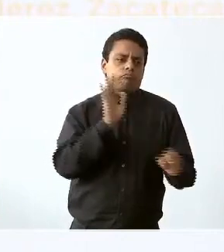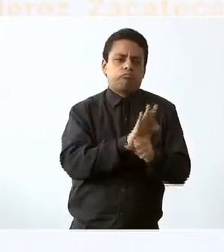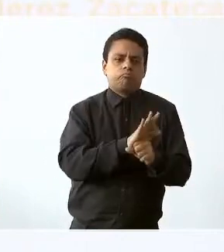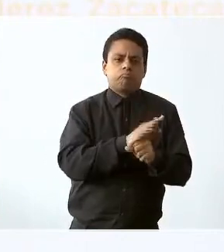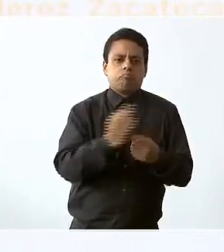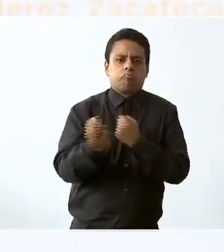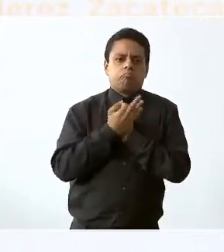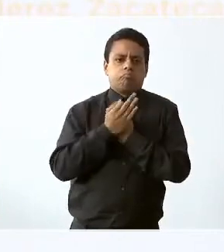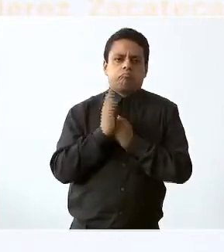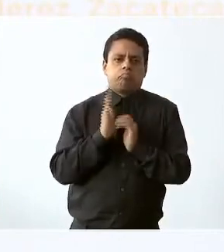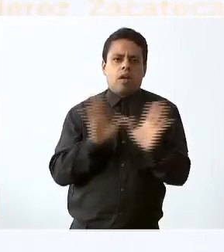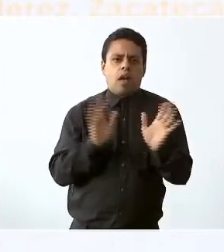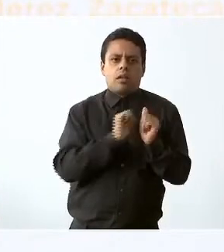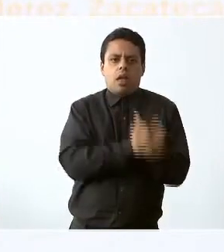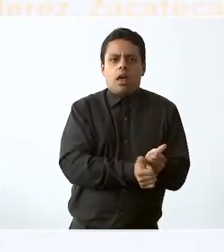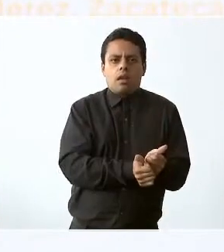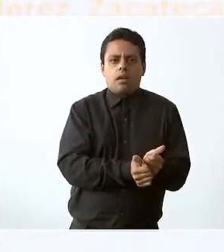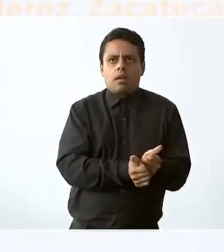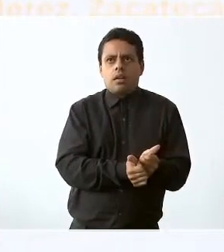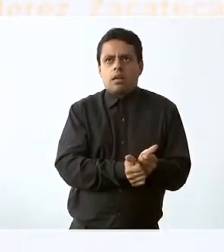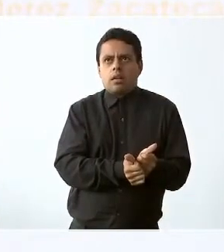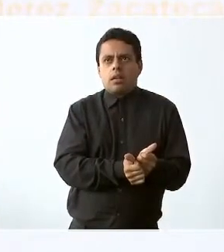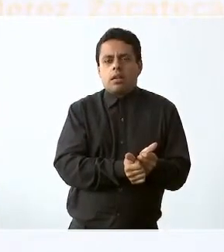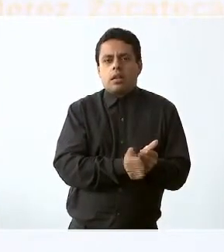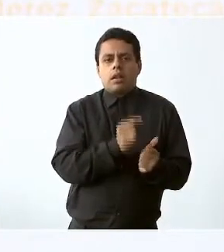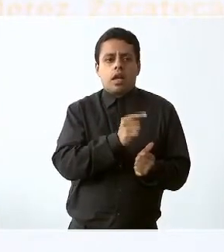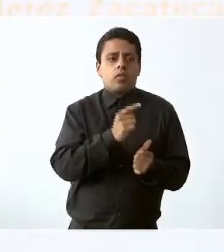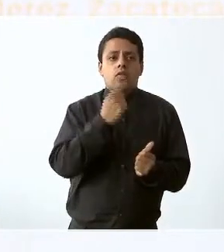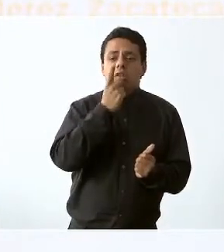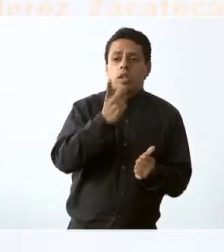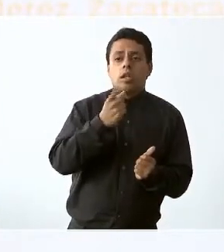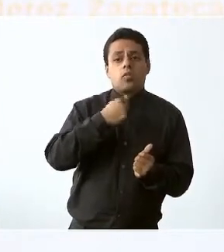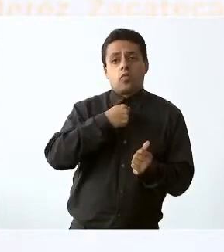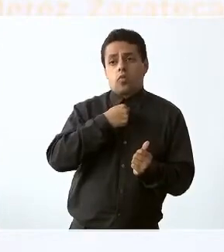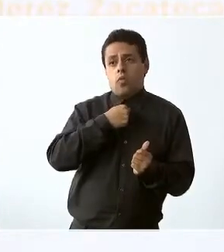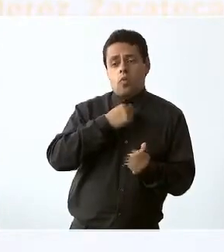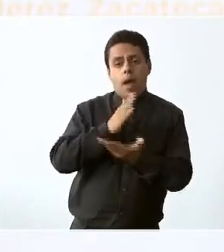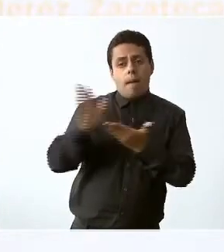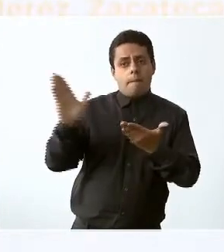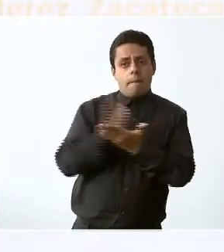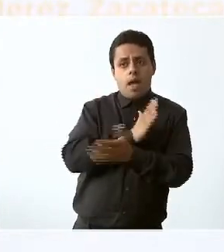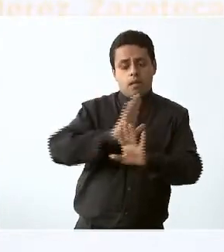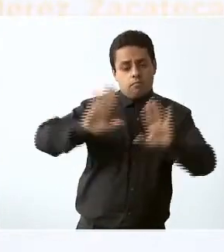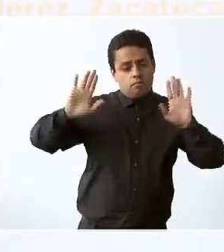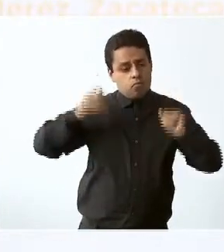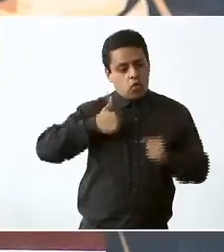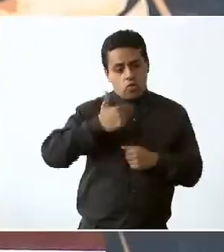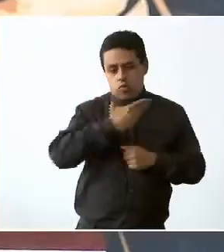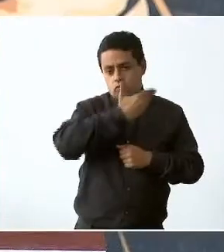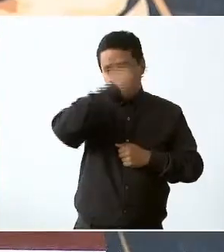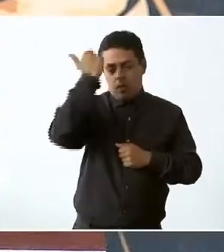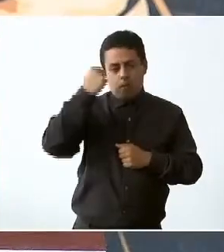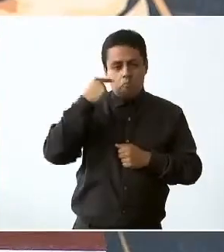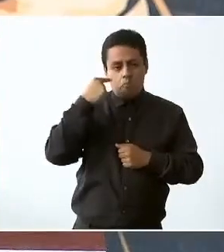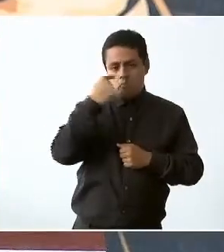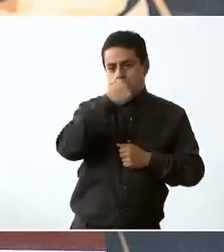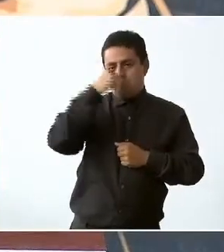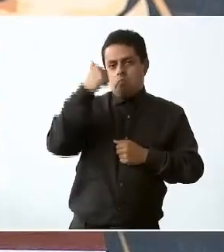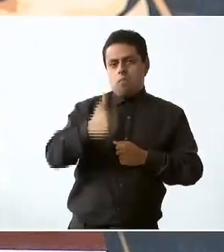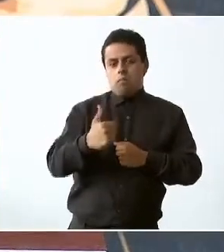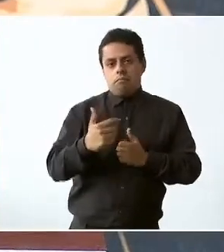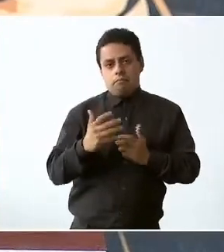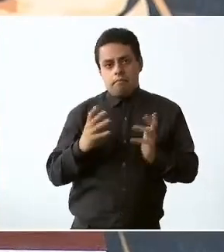en una pretendida objetividad en la